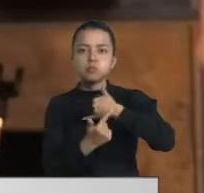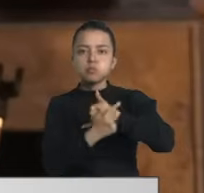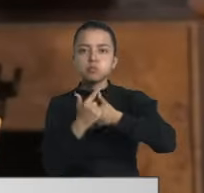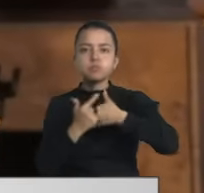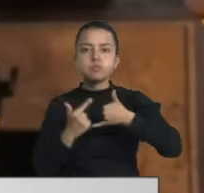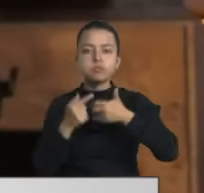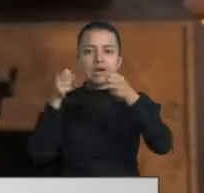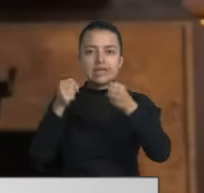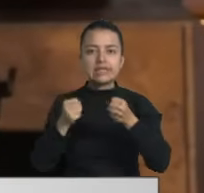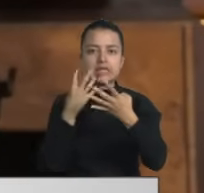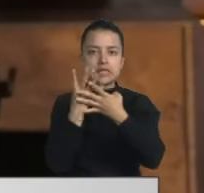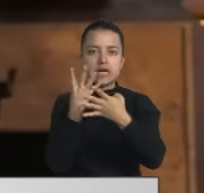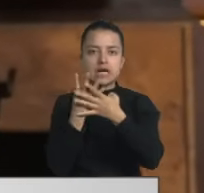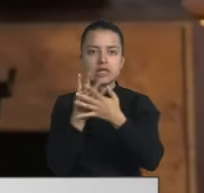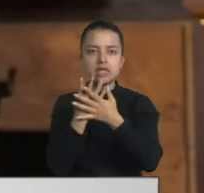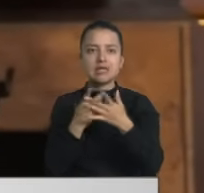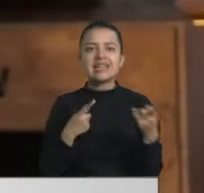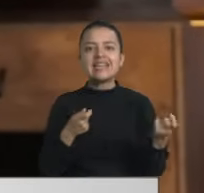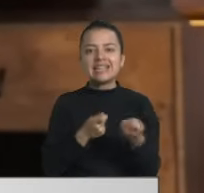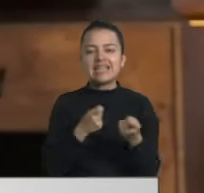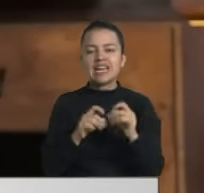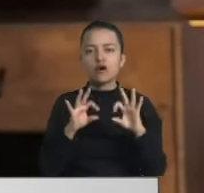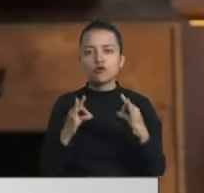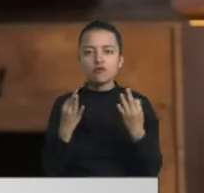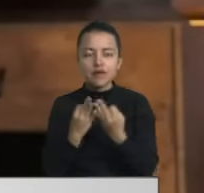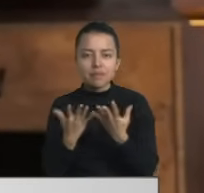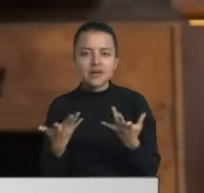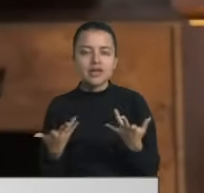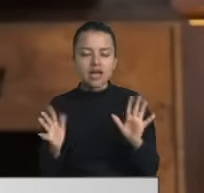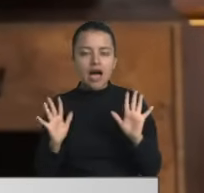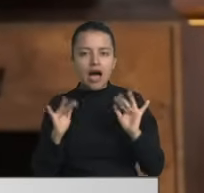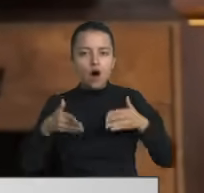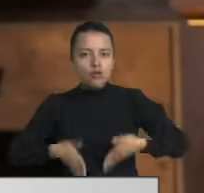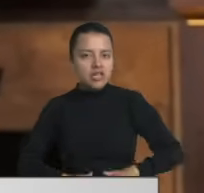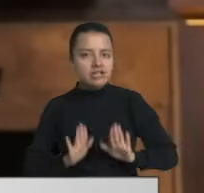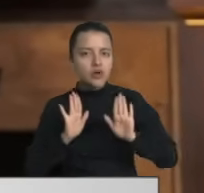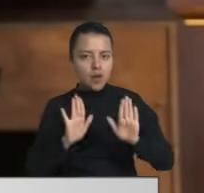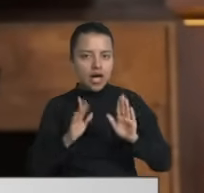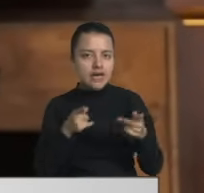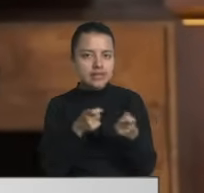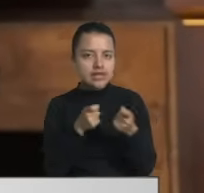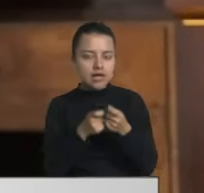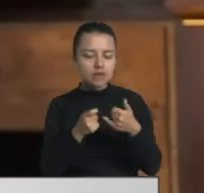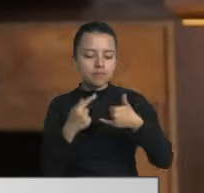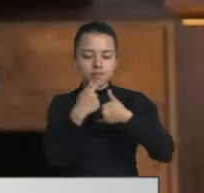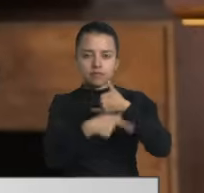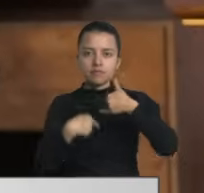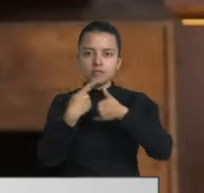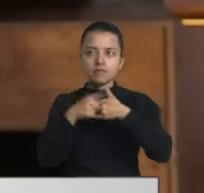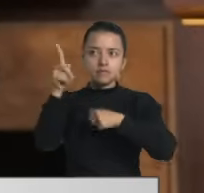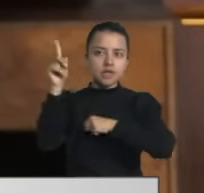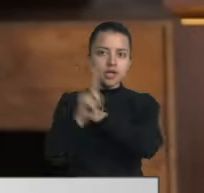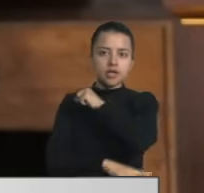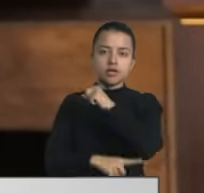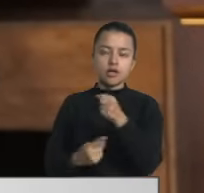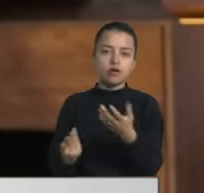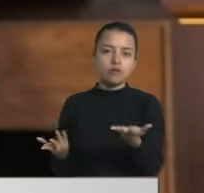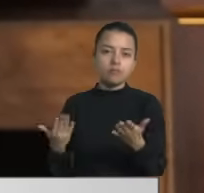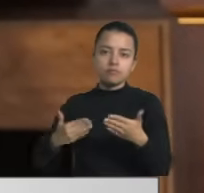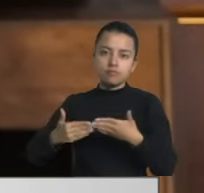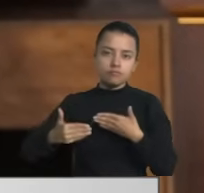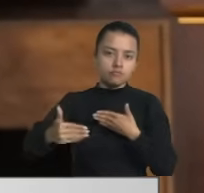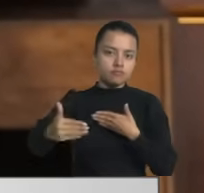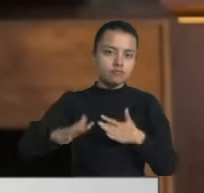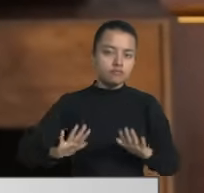Los ubicaremos donde tengan cercanía con su familia, con su arraigo, para que terminen de pagar la pena privativa de libertad aquí en